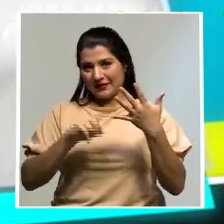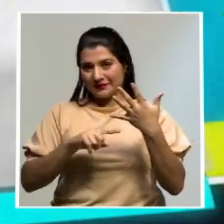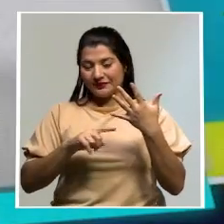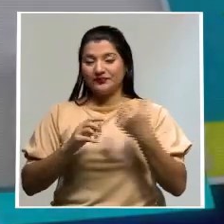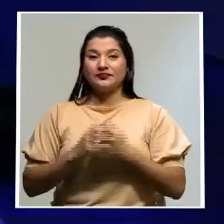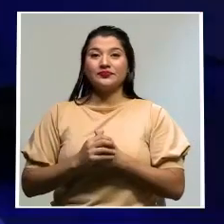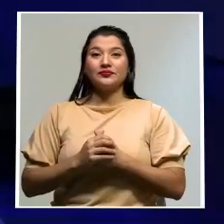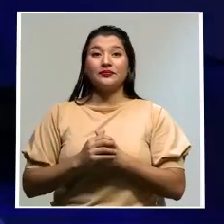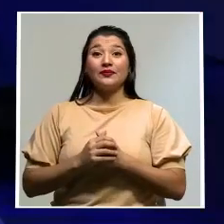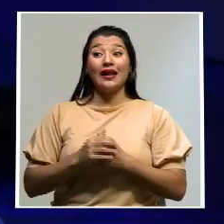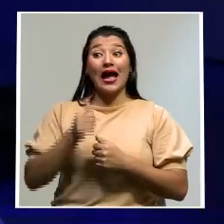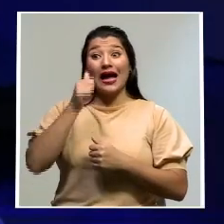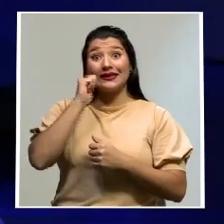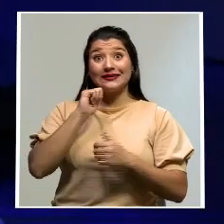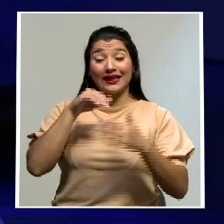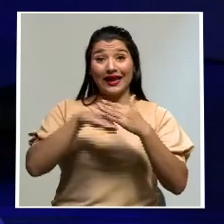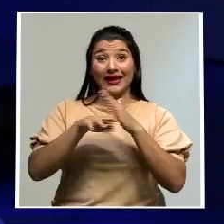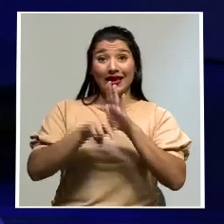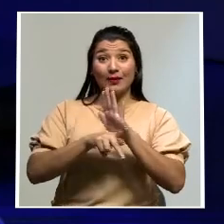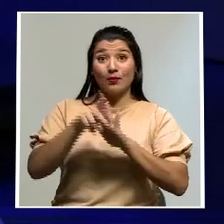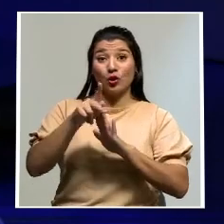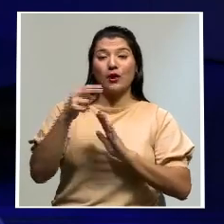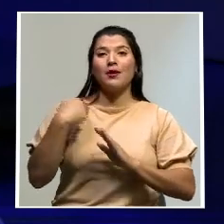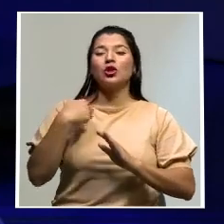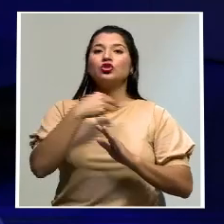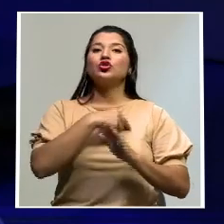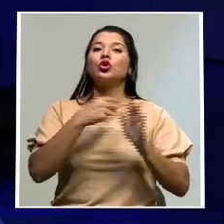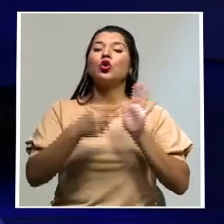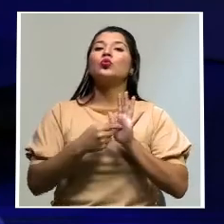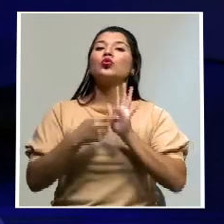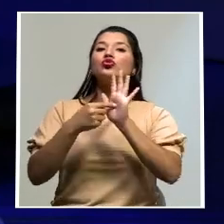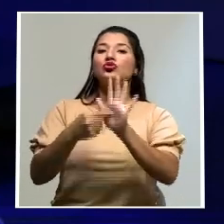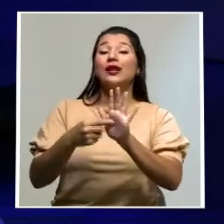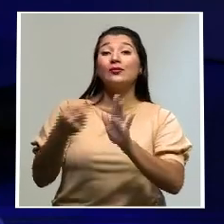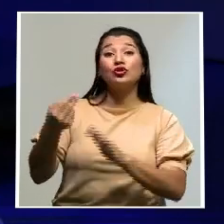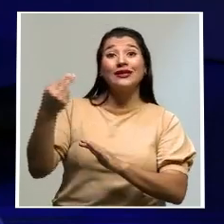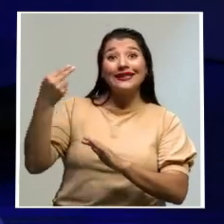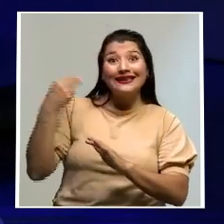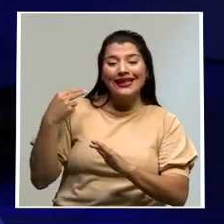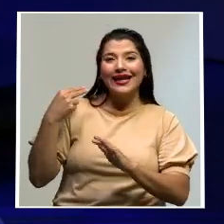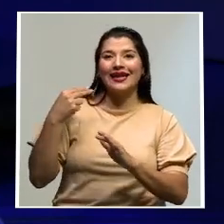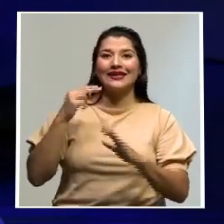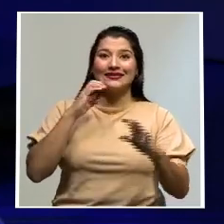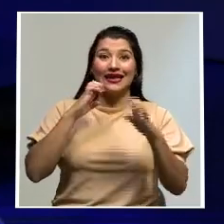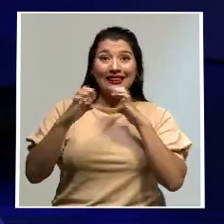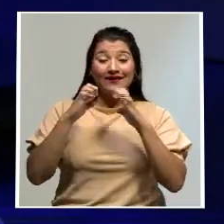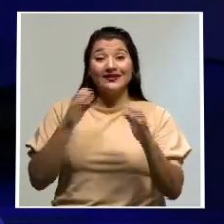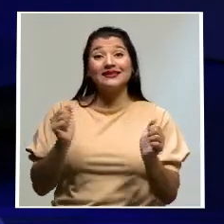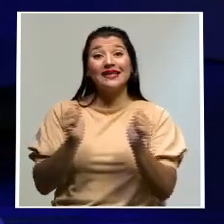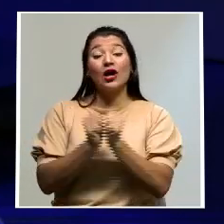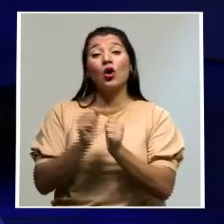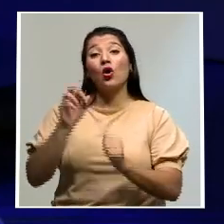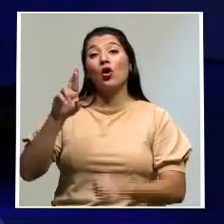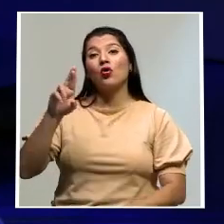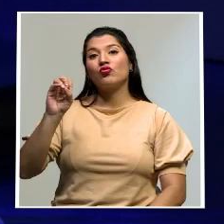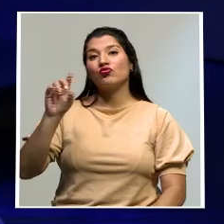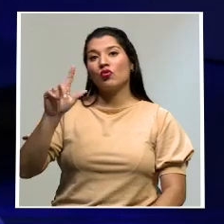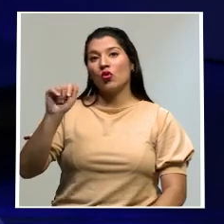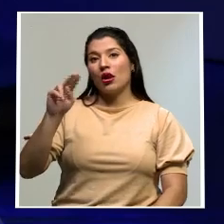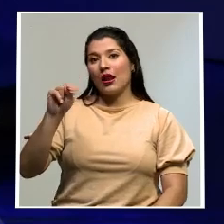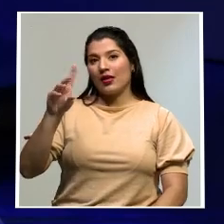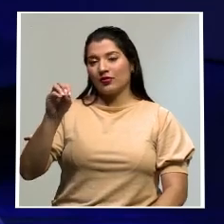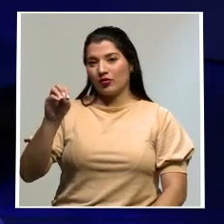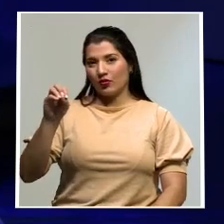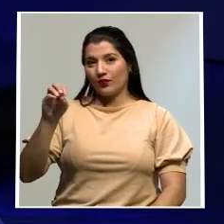Durante el programa de ayer les ofrecimos una biografía y una entrevista con Rolando Araya, y en el programa de esta noche